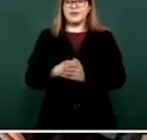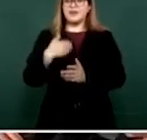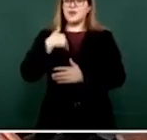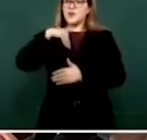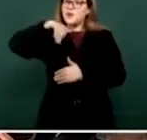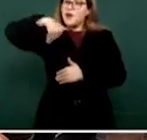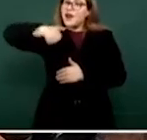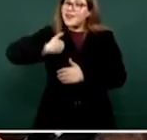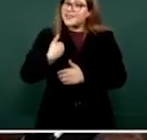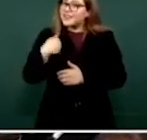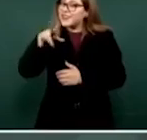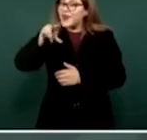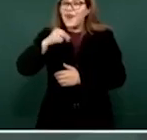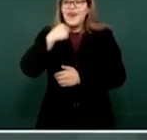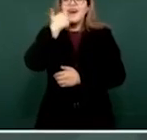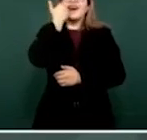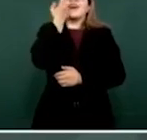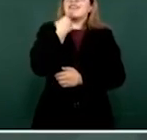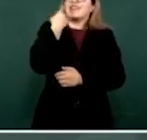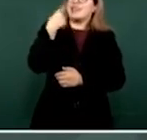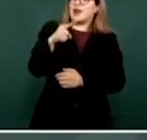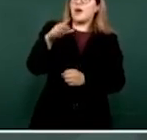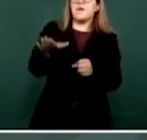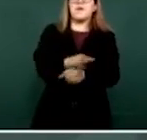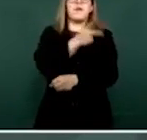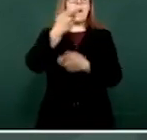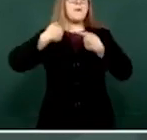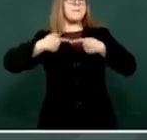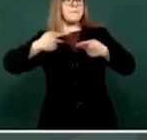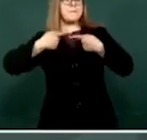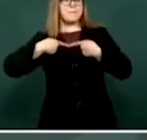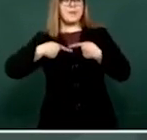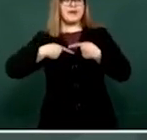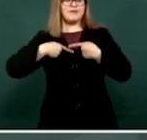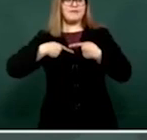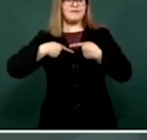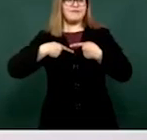reservado, porque los conservadores están